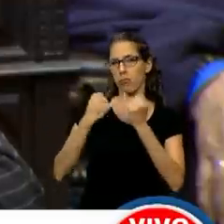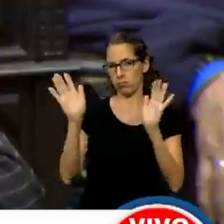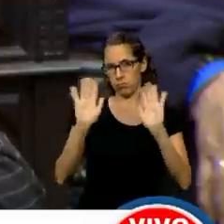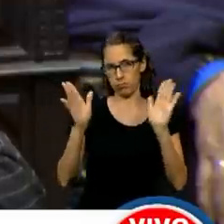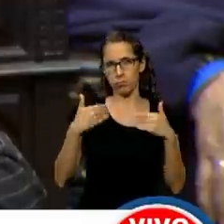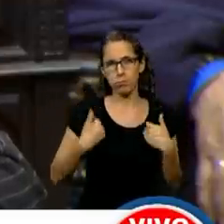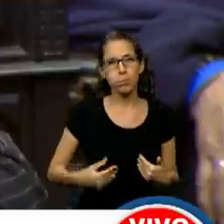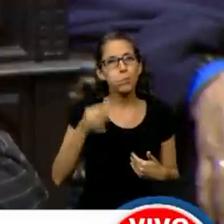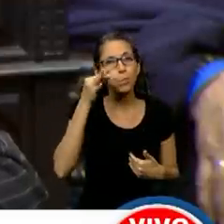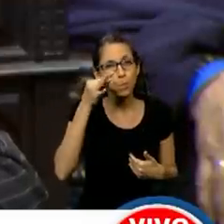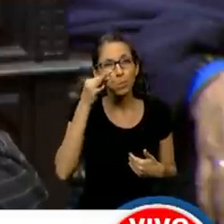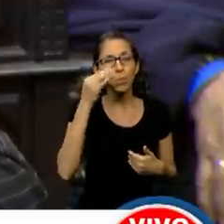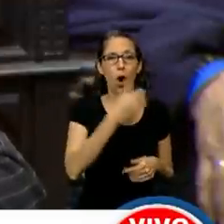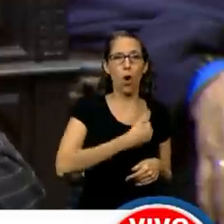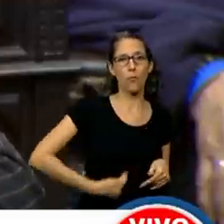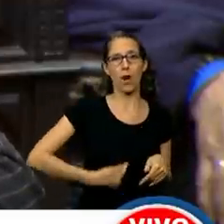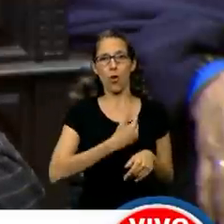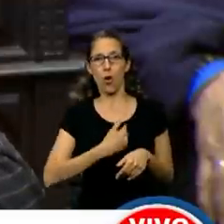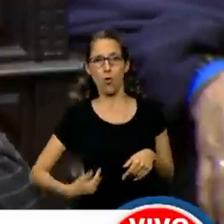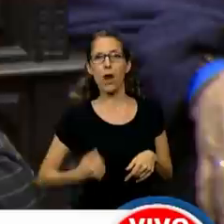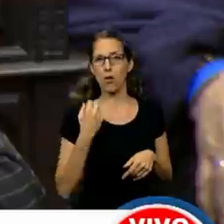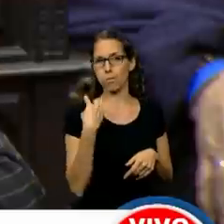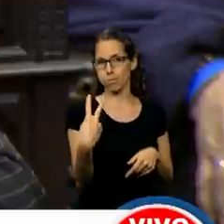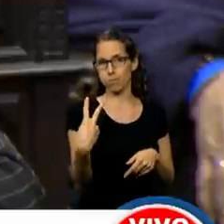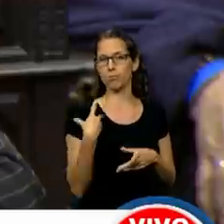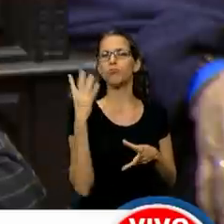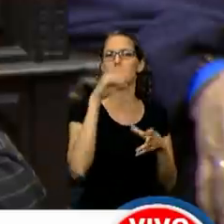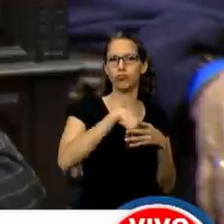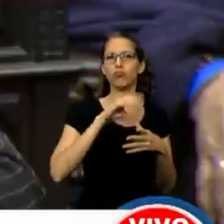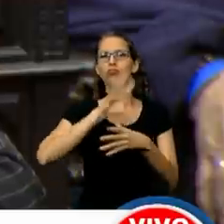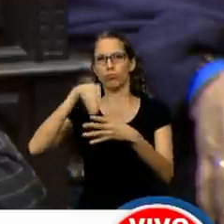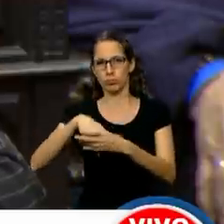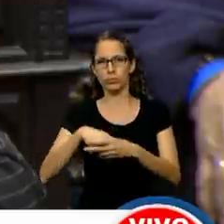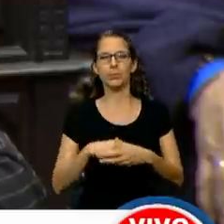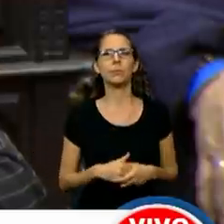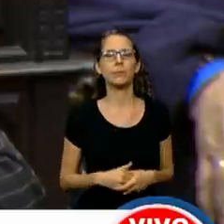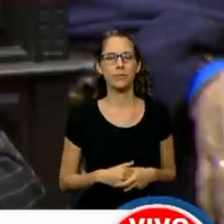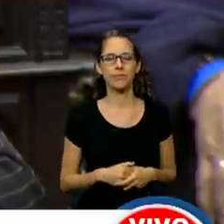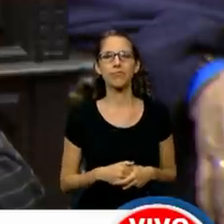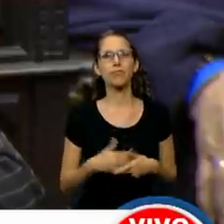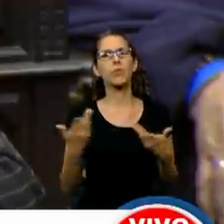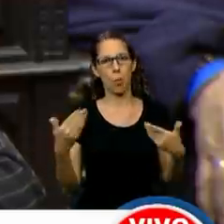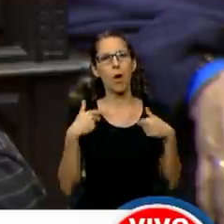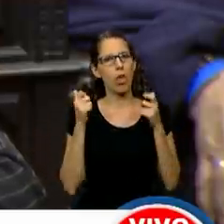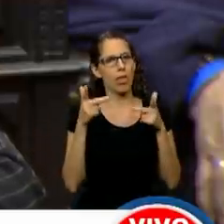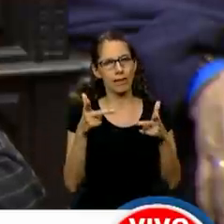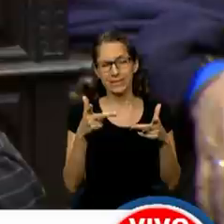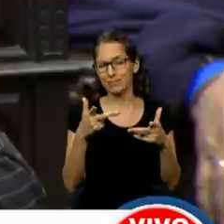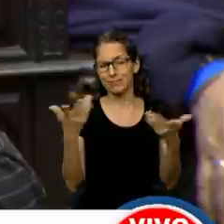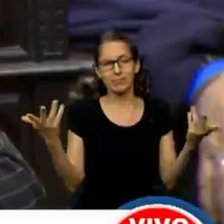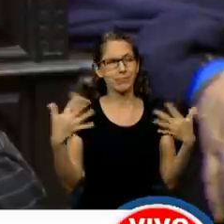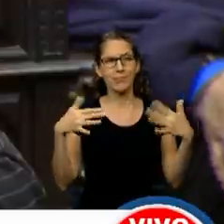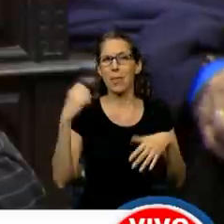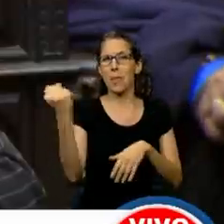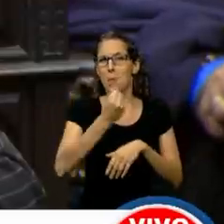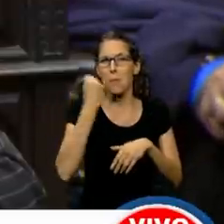gestiones y trabajé en las dos gestiones y después de asegurar lo importante que es tener una